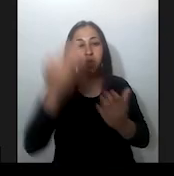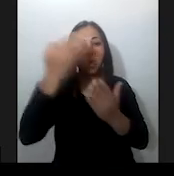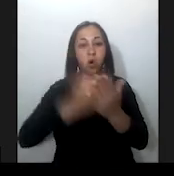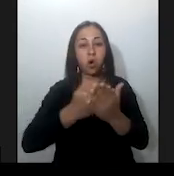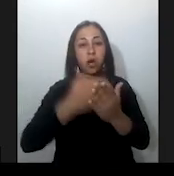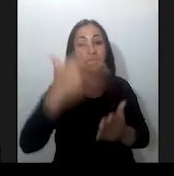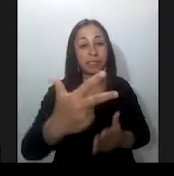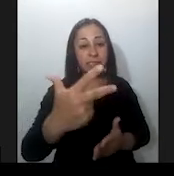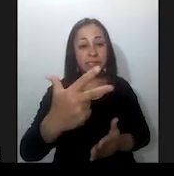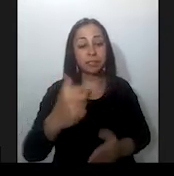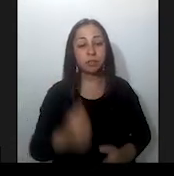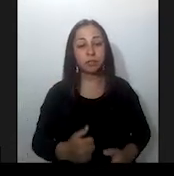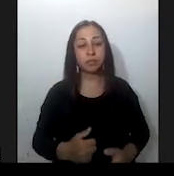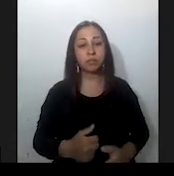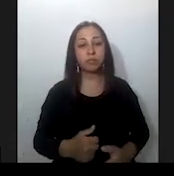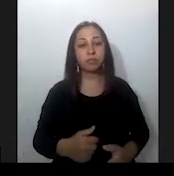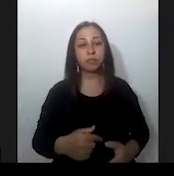Vamos a poner hoja 3.